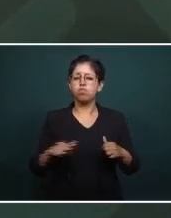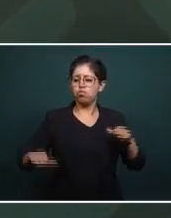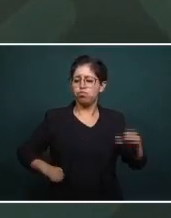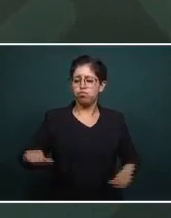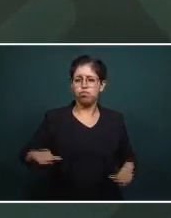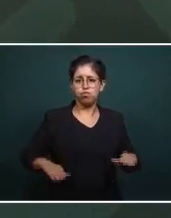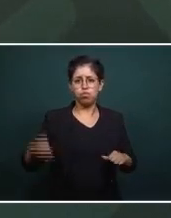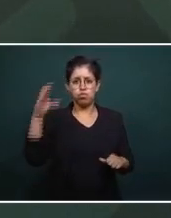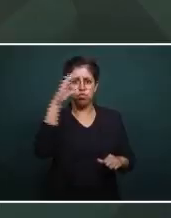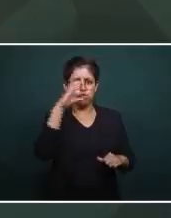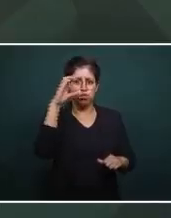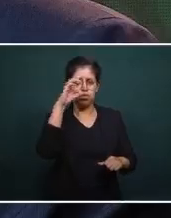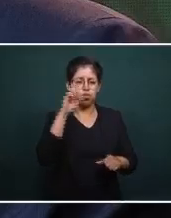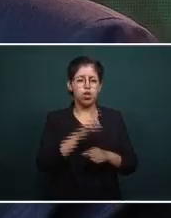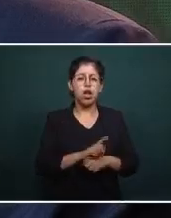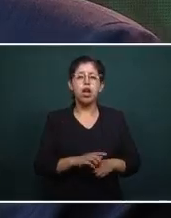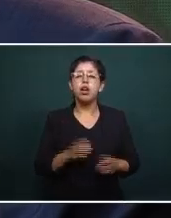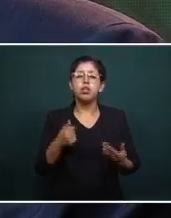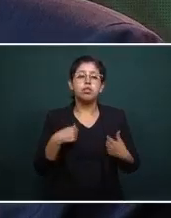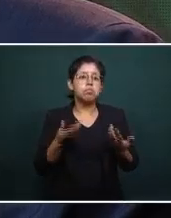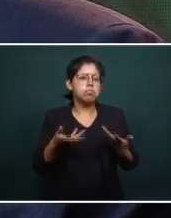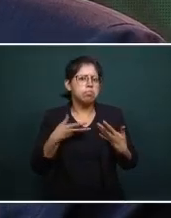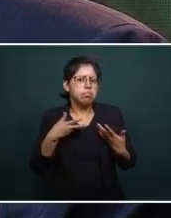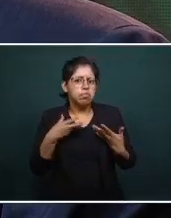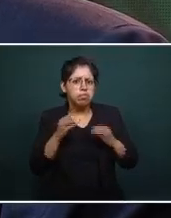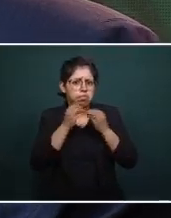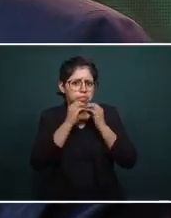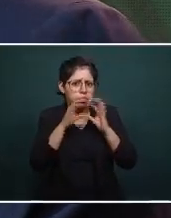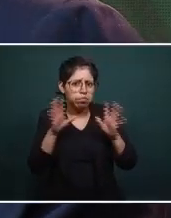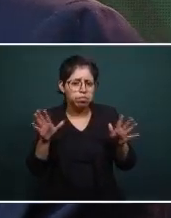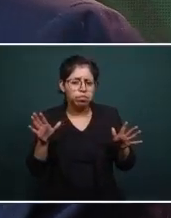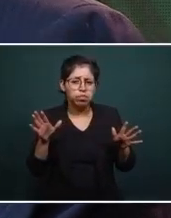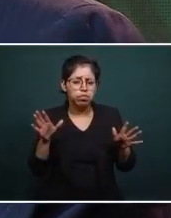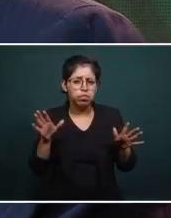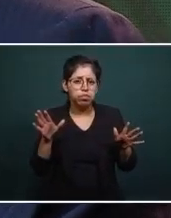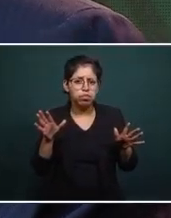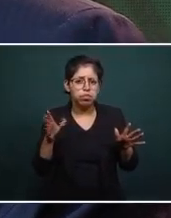y no tengo yo información de que se esté